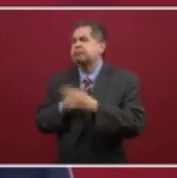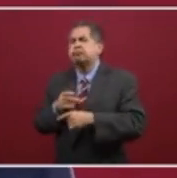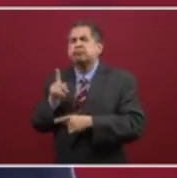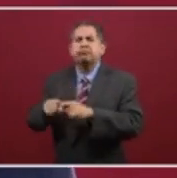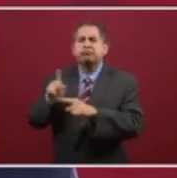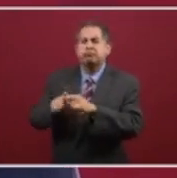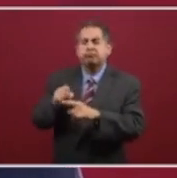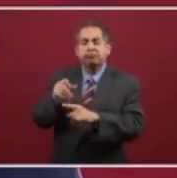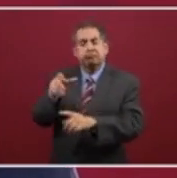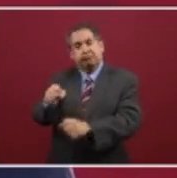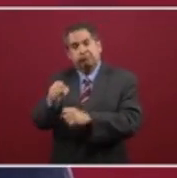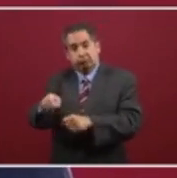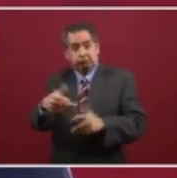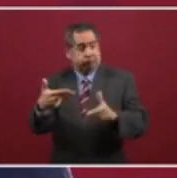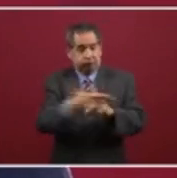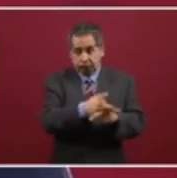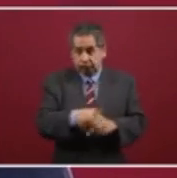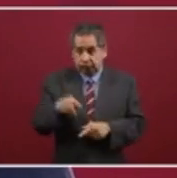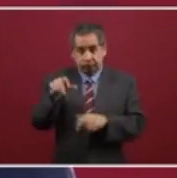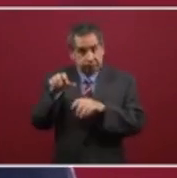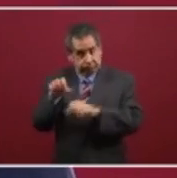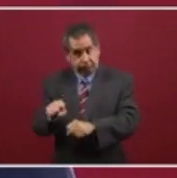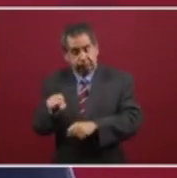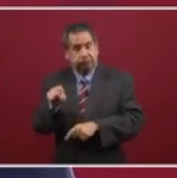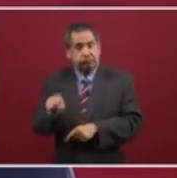homicidio y